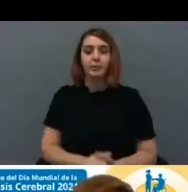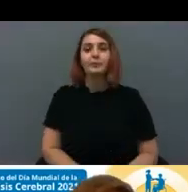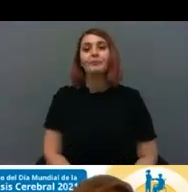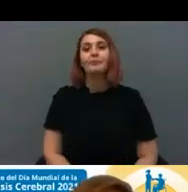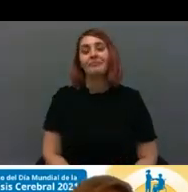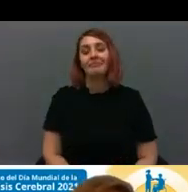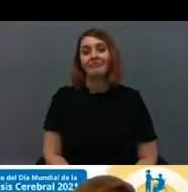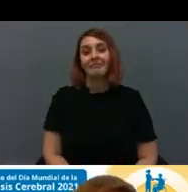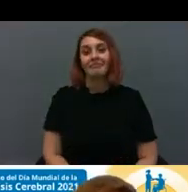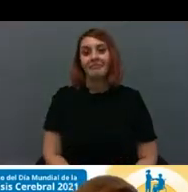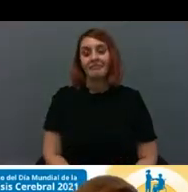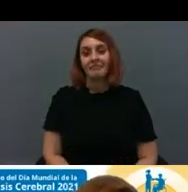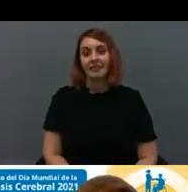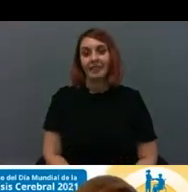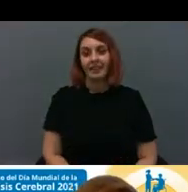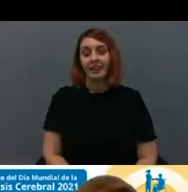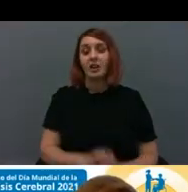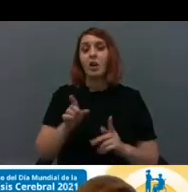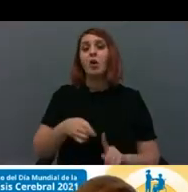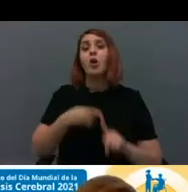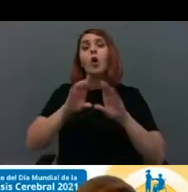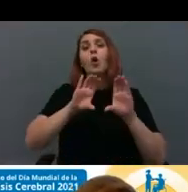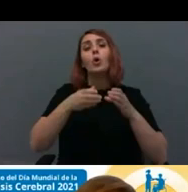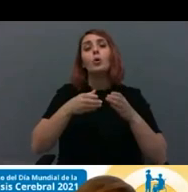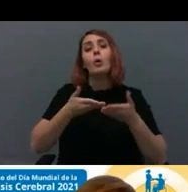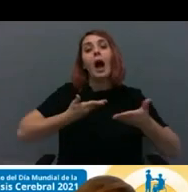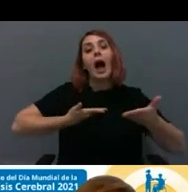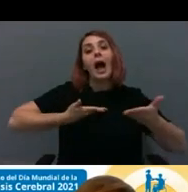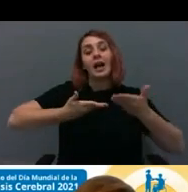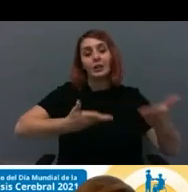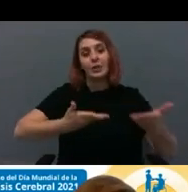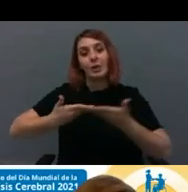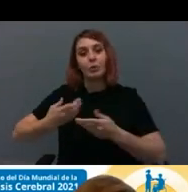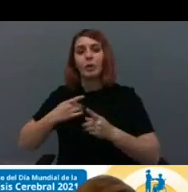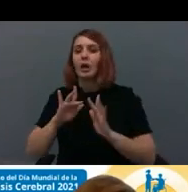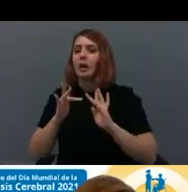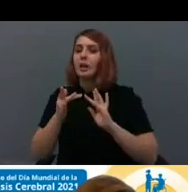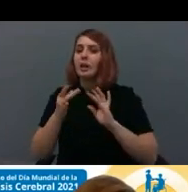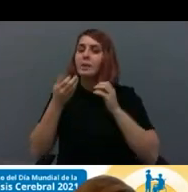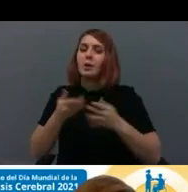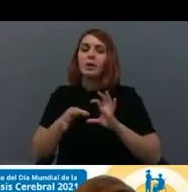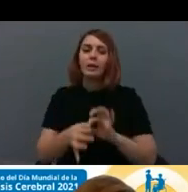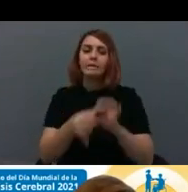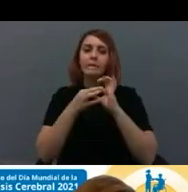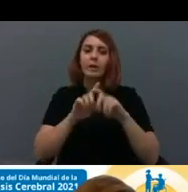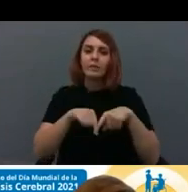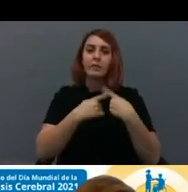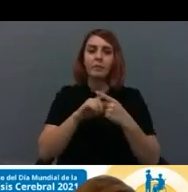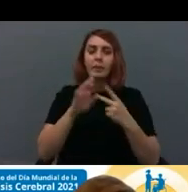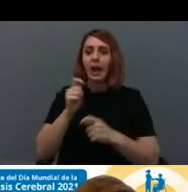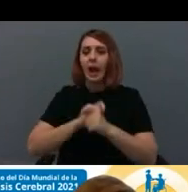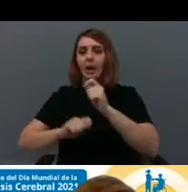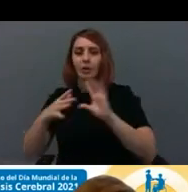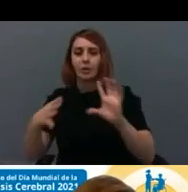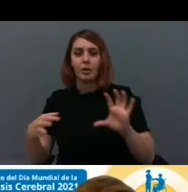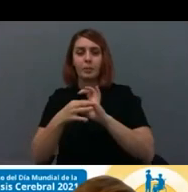es, el propósito de los grupos de ayuda mutua es muy importante mantener el vínculo de las familias con la asociación de una